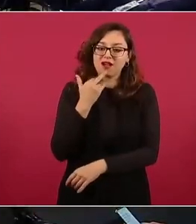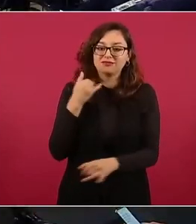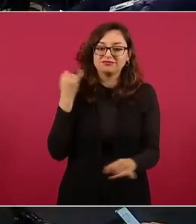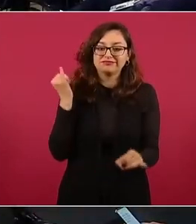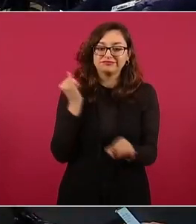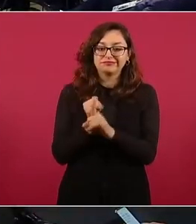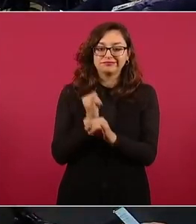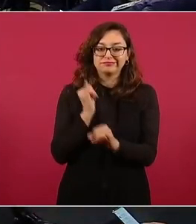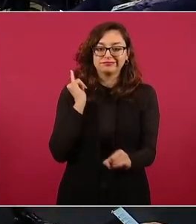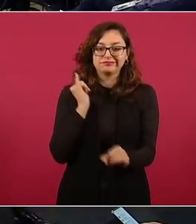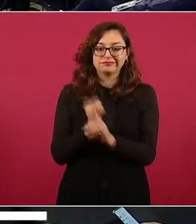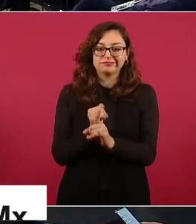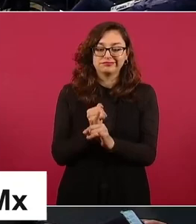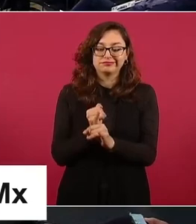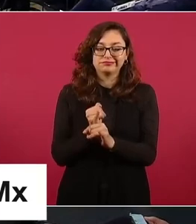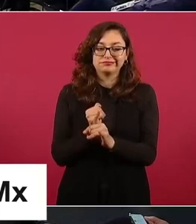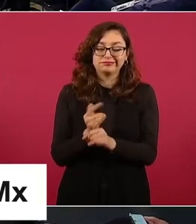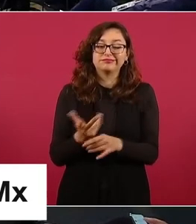Porque también